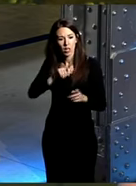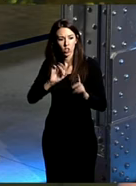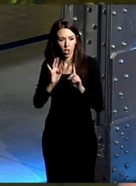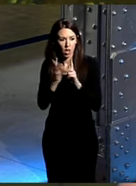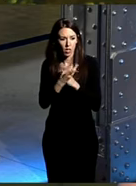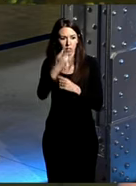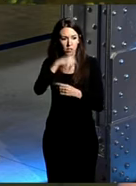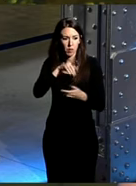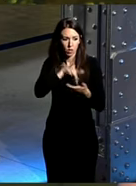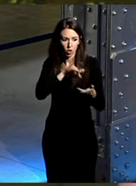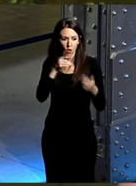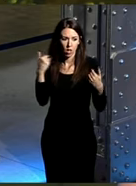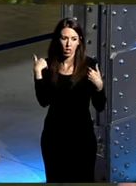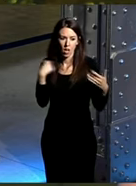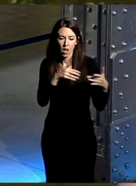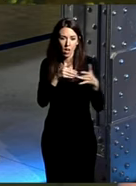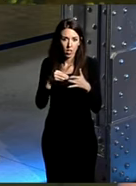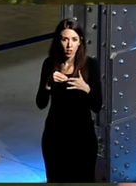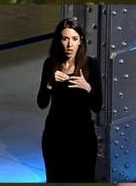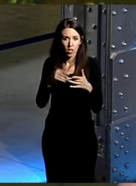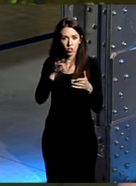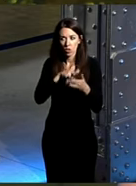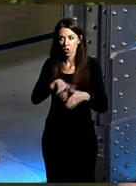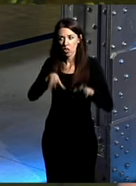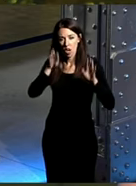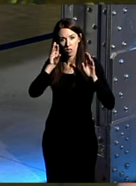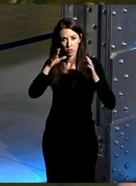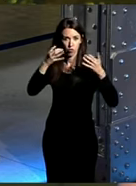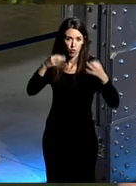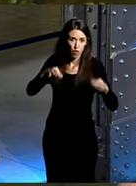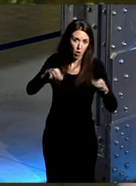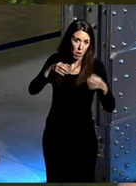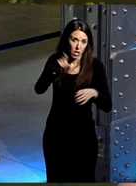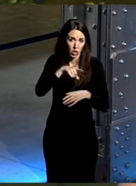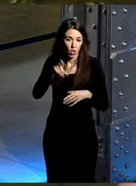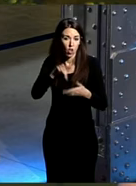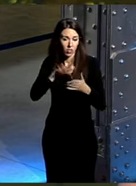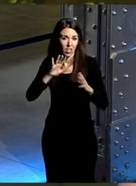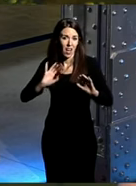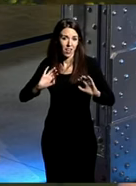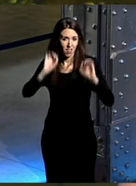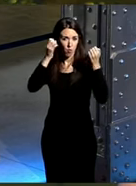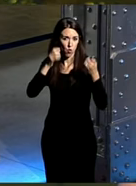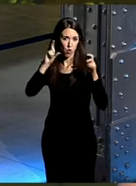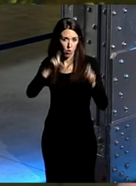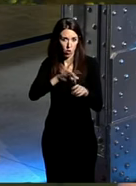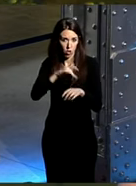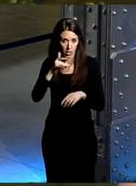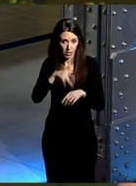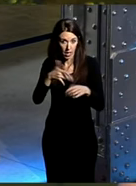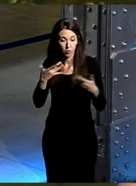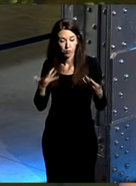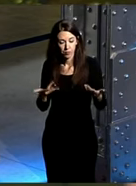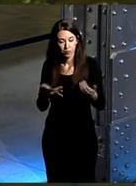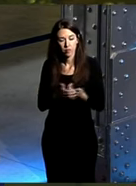también están liderando de manera formal e informal lo que es esta revolución de la educación digital. Entonces,